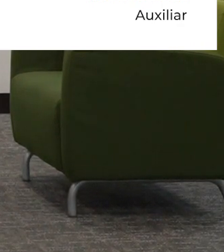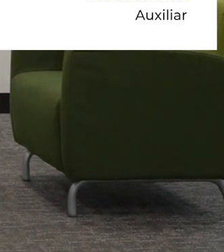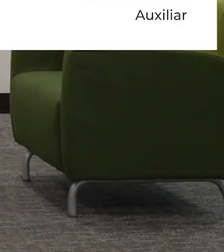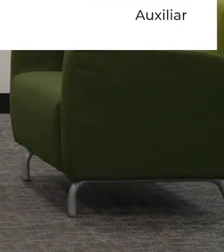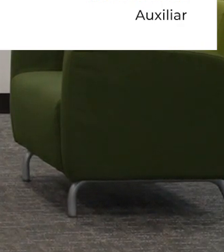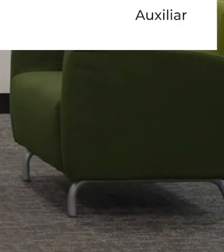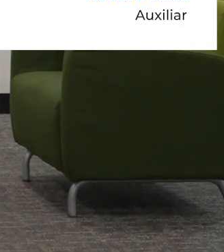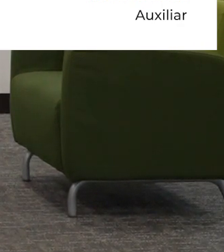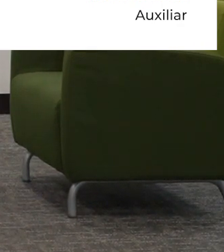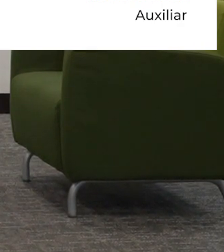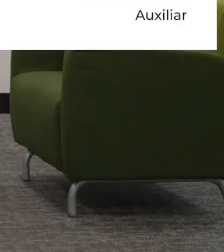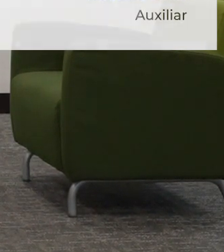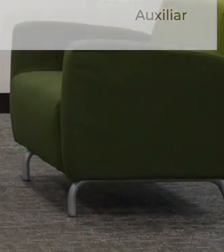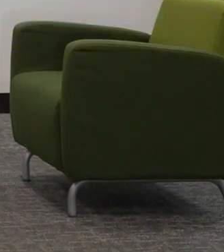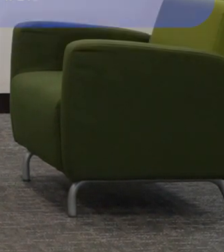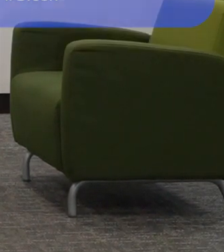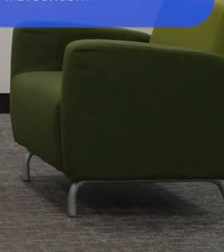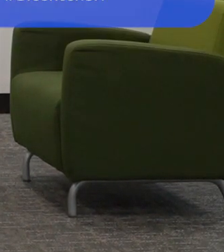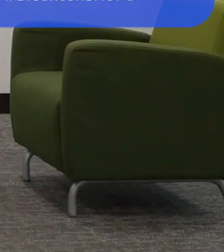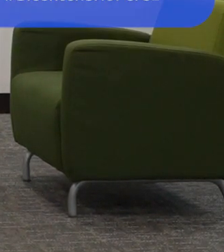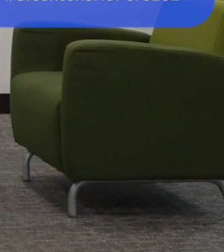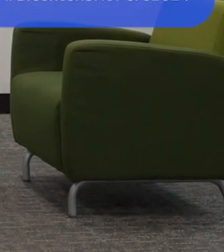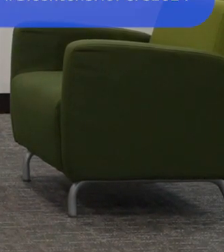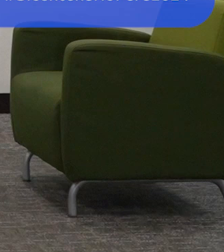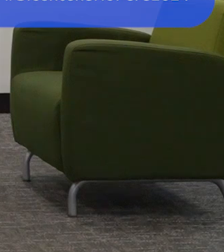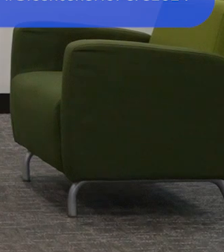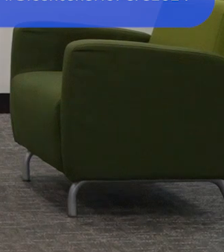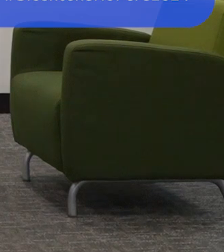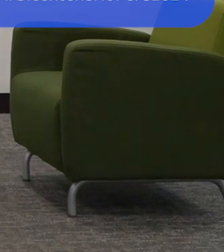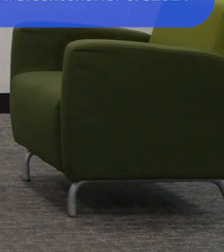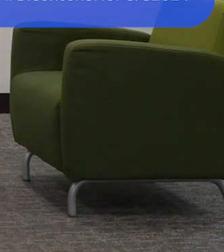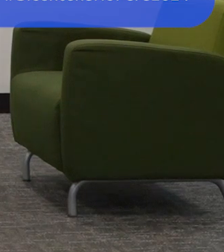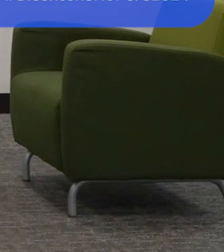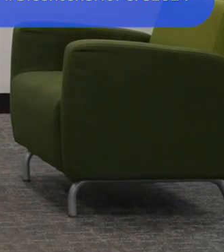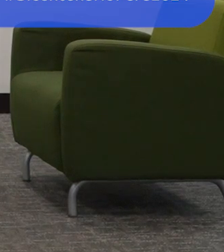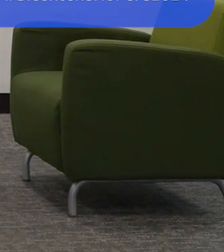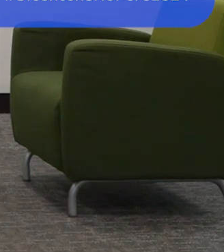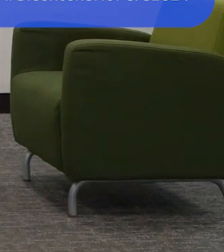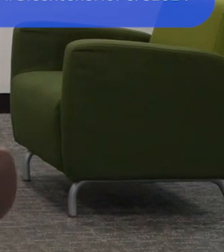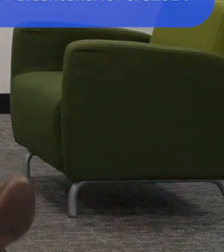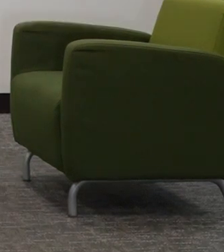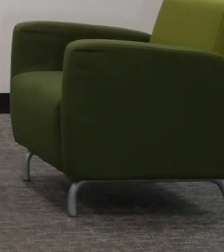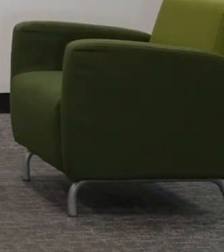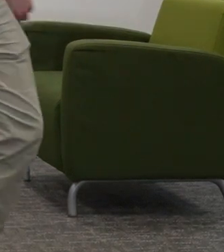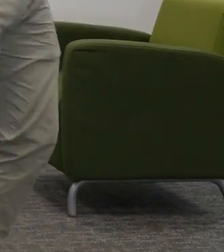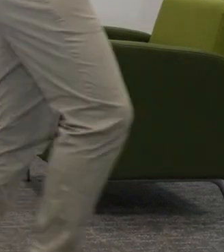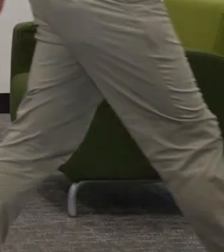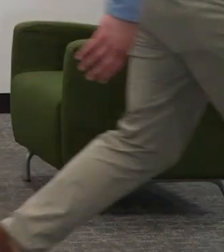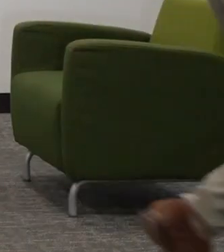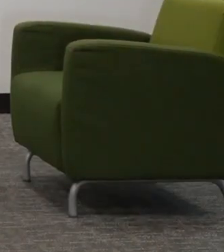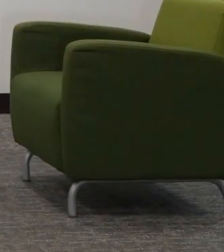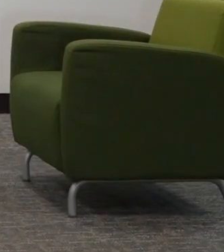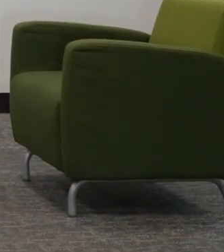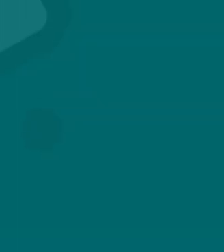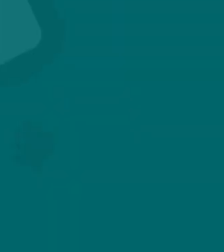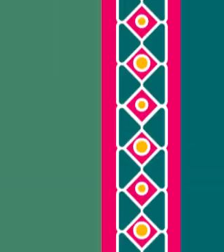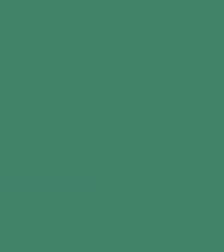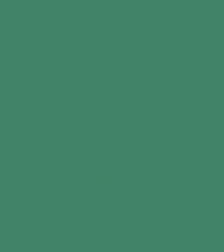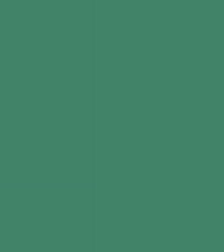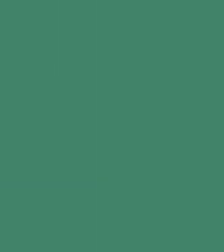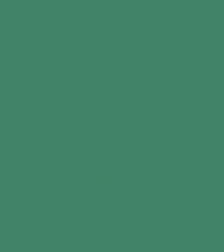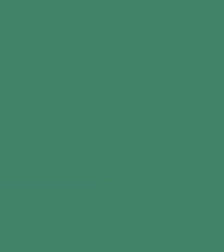no te olvides de seguirnos en nuestras redes sociales. Y recuerden que ya estamos en Modo Bicentenario. ¡Chau! ¡Nos vemos!